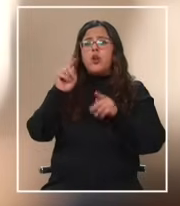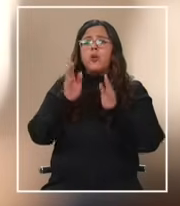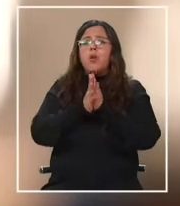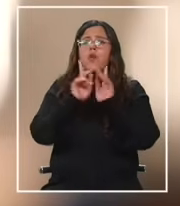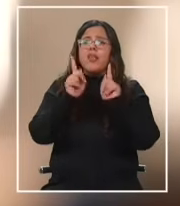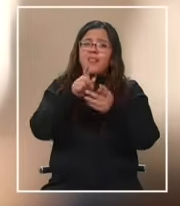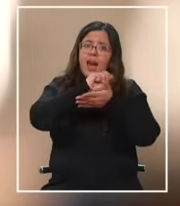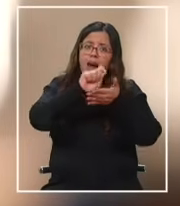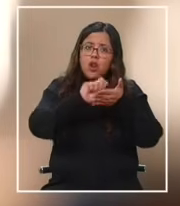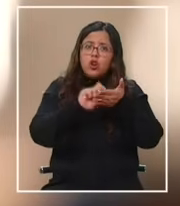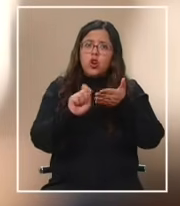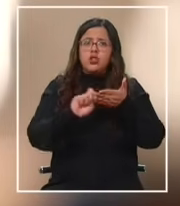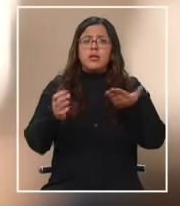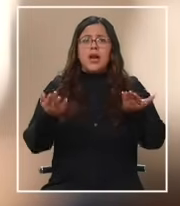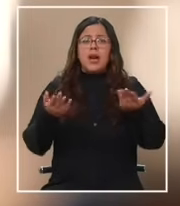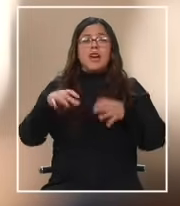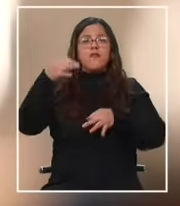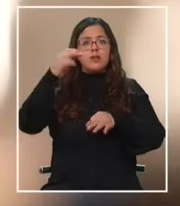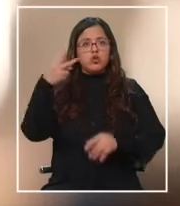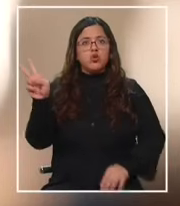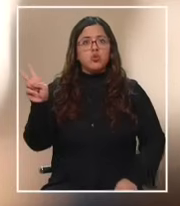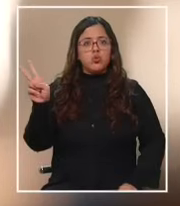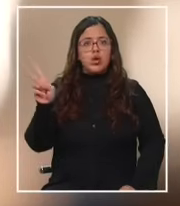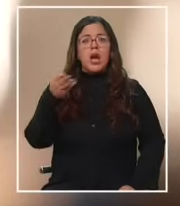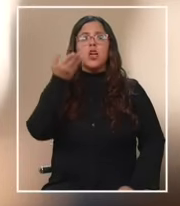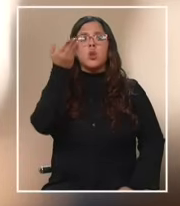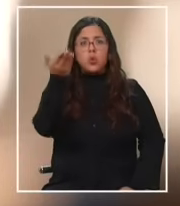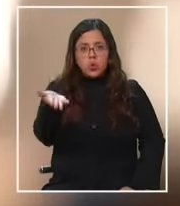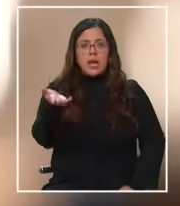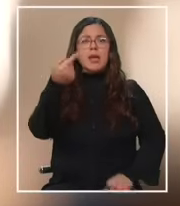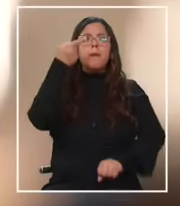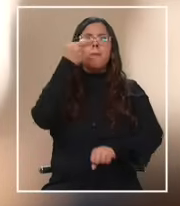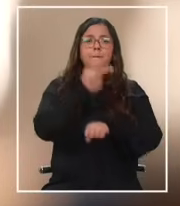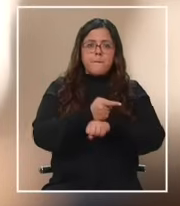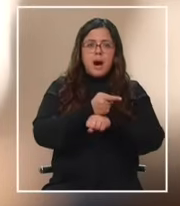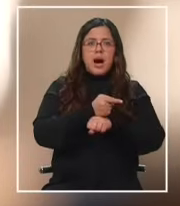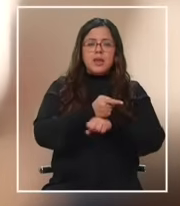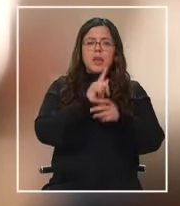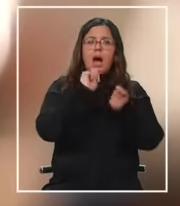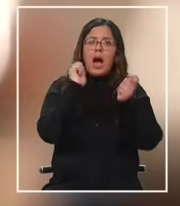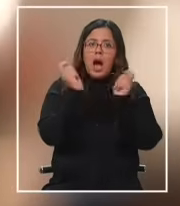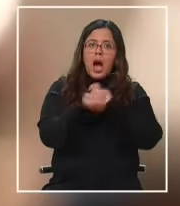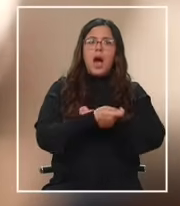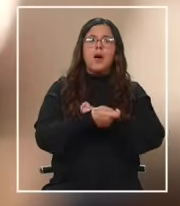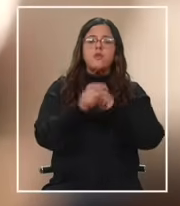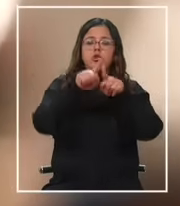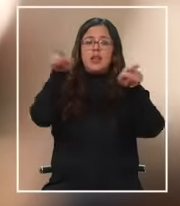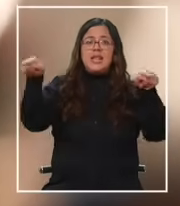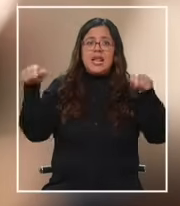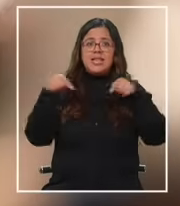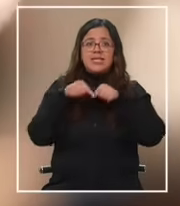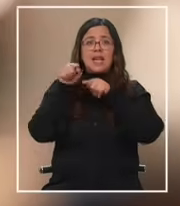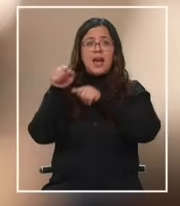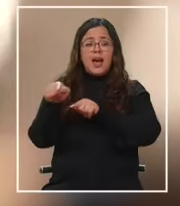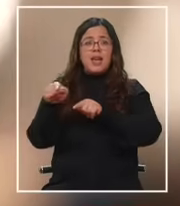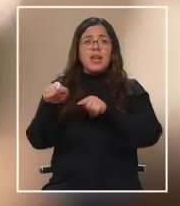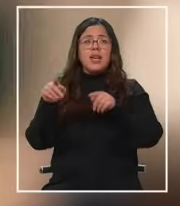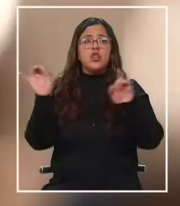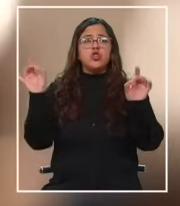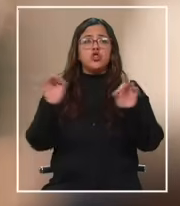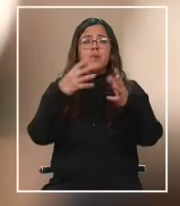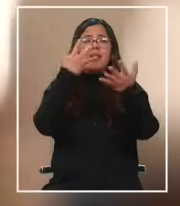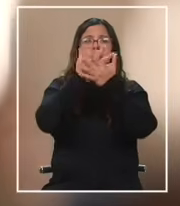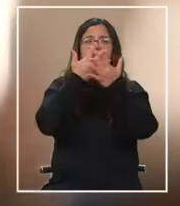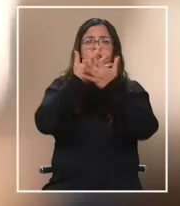anotado en la ficha que usted manda a hacer el cambio. Las salitas de ahí son de puro